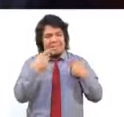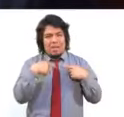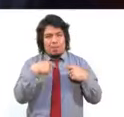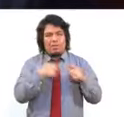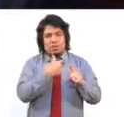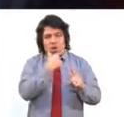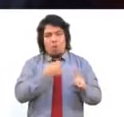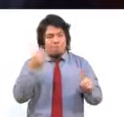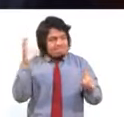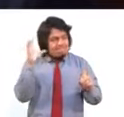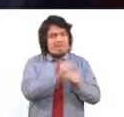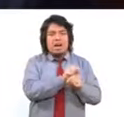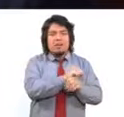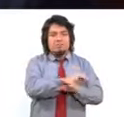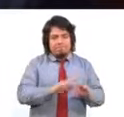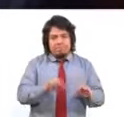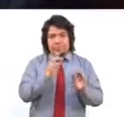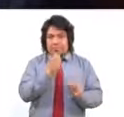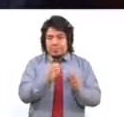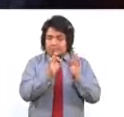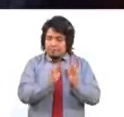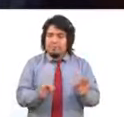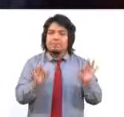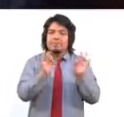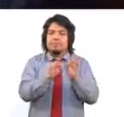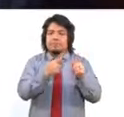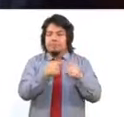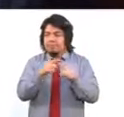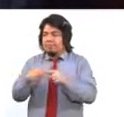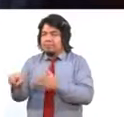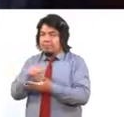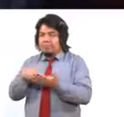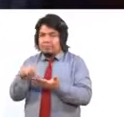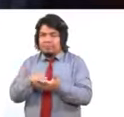Esto es importante frente a lo que ocurre en otros lugares del país.